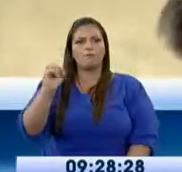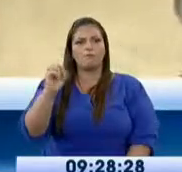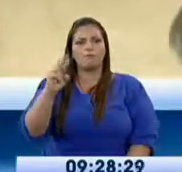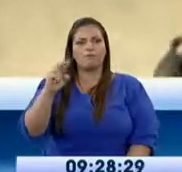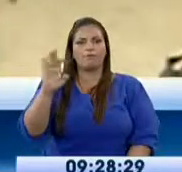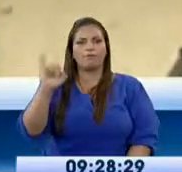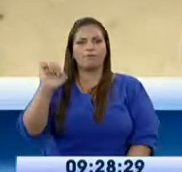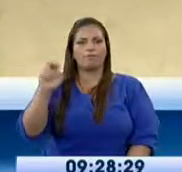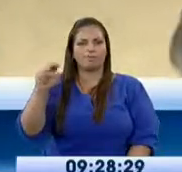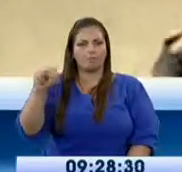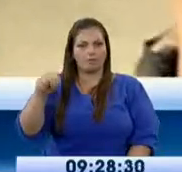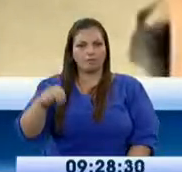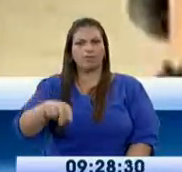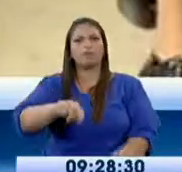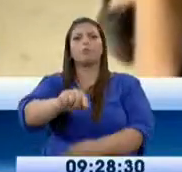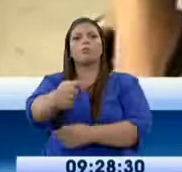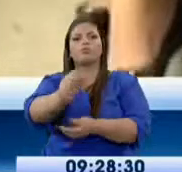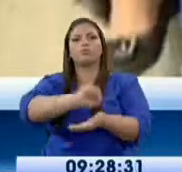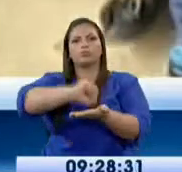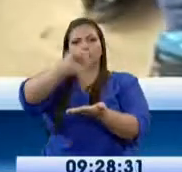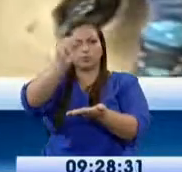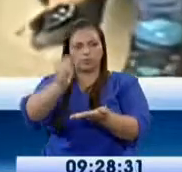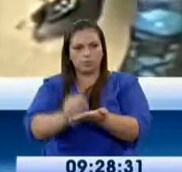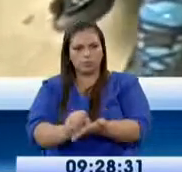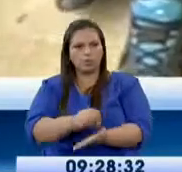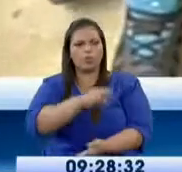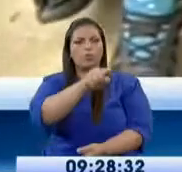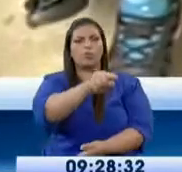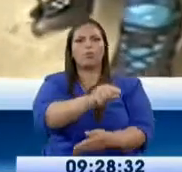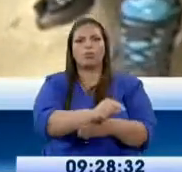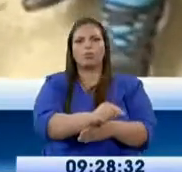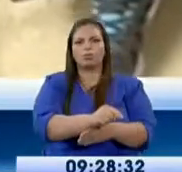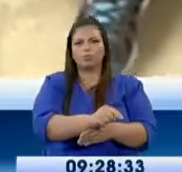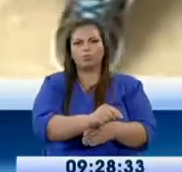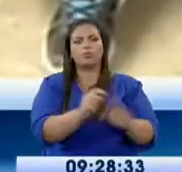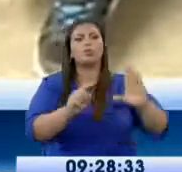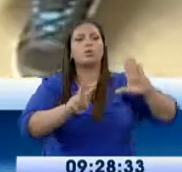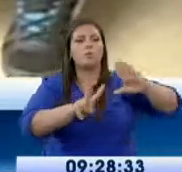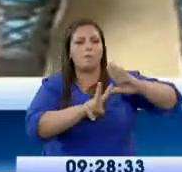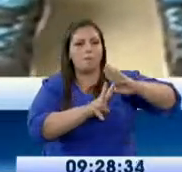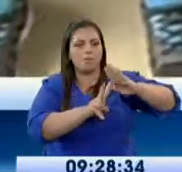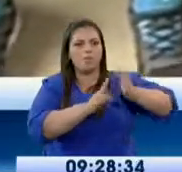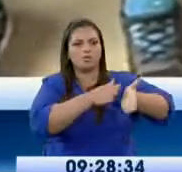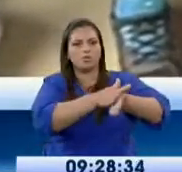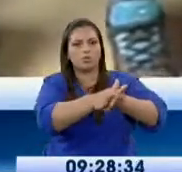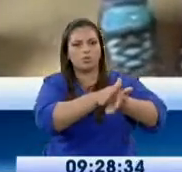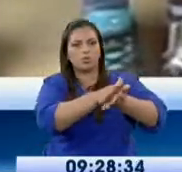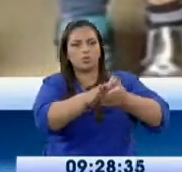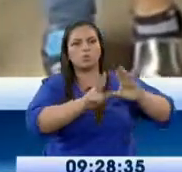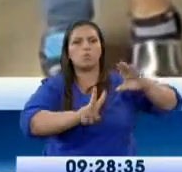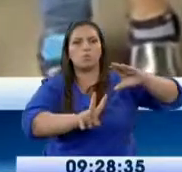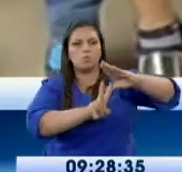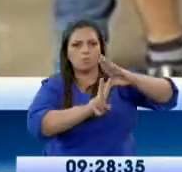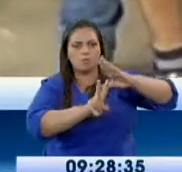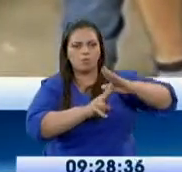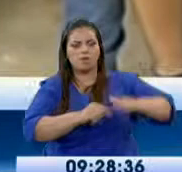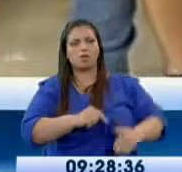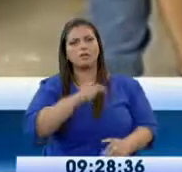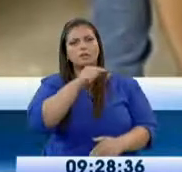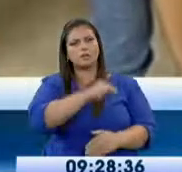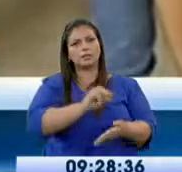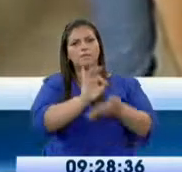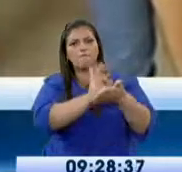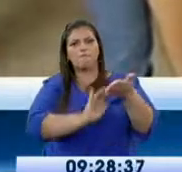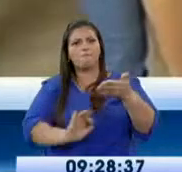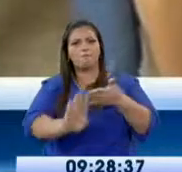en Monte Sinaí con un centro de salud y también en Socio Vivienda. En cada unidad operativa contamos con un psicólogo clínico que